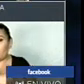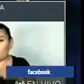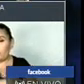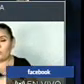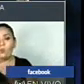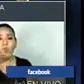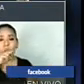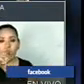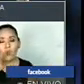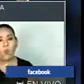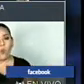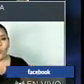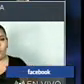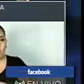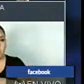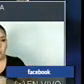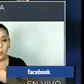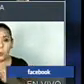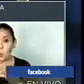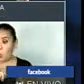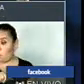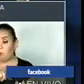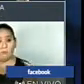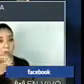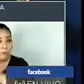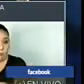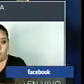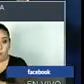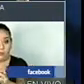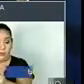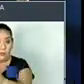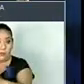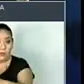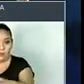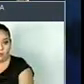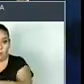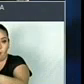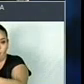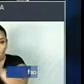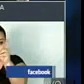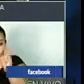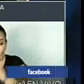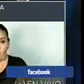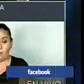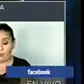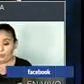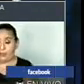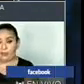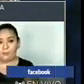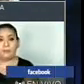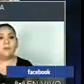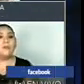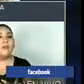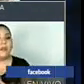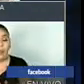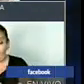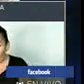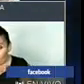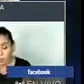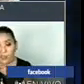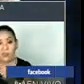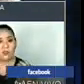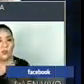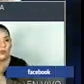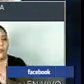de ARENA no se presentaron a esta convocatoria de la Comisión de Hacienda, donde también se esperaba que se